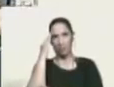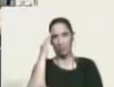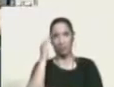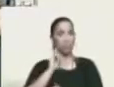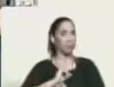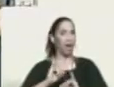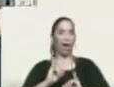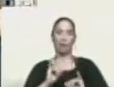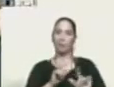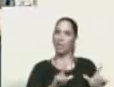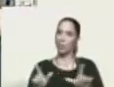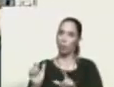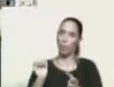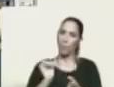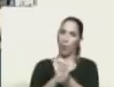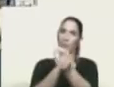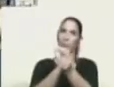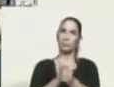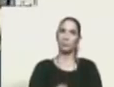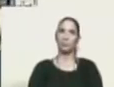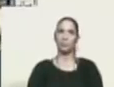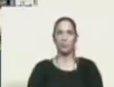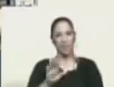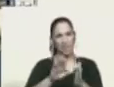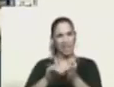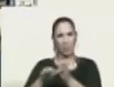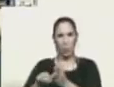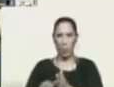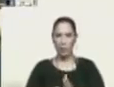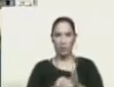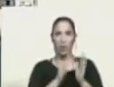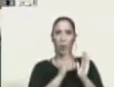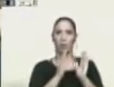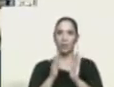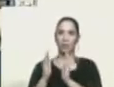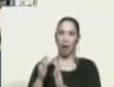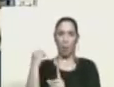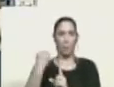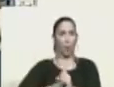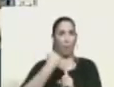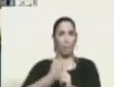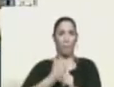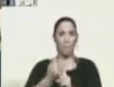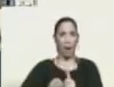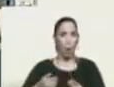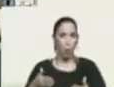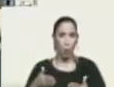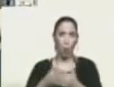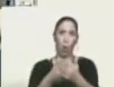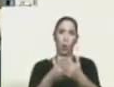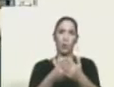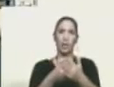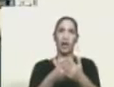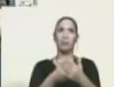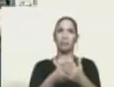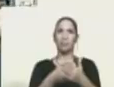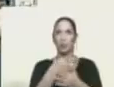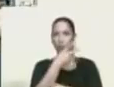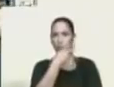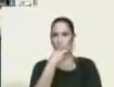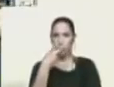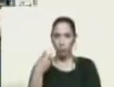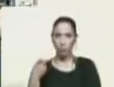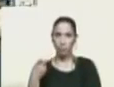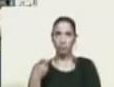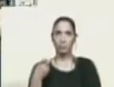condenados. Delincuencia organizada, queremos destacar el combate en contra del tráfico de drogas, un